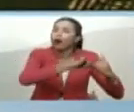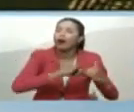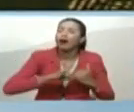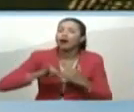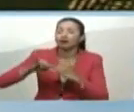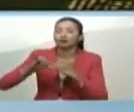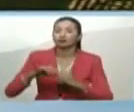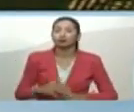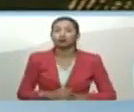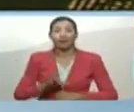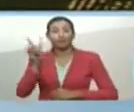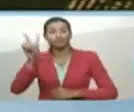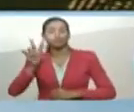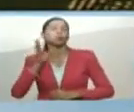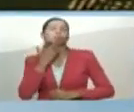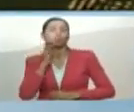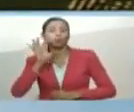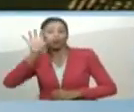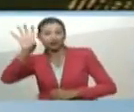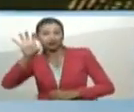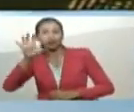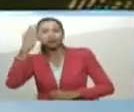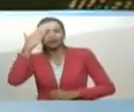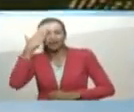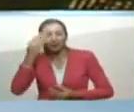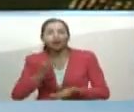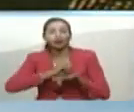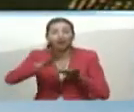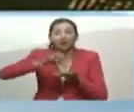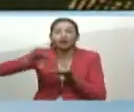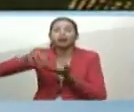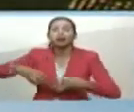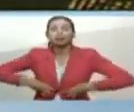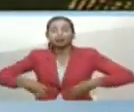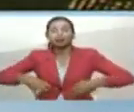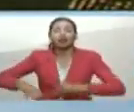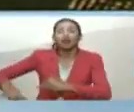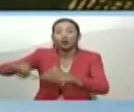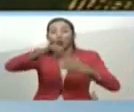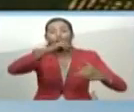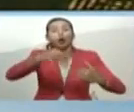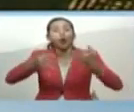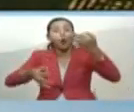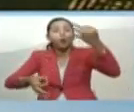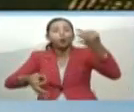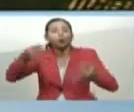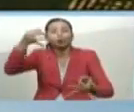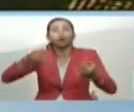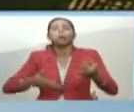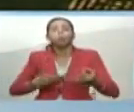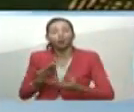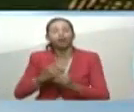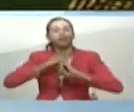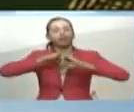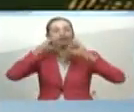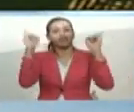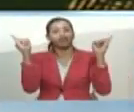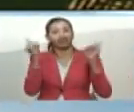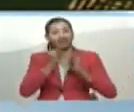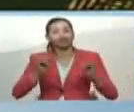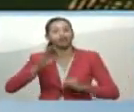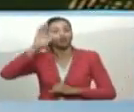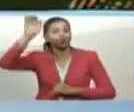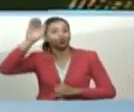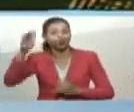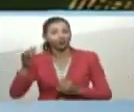distribuya su riqueza de manera justa puede ser un país que conquiste su derecho a la felicidad y a su paz futura.